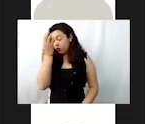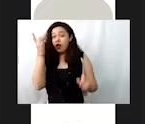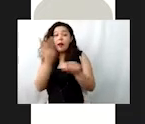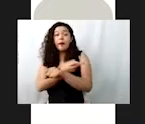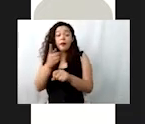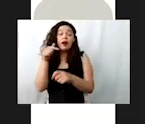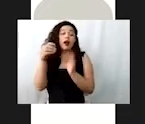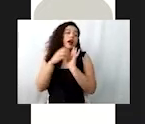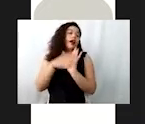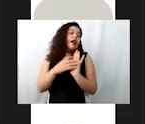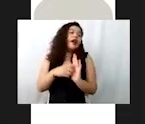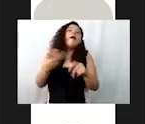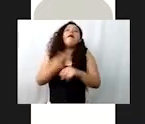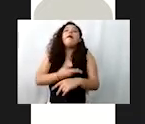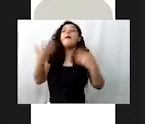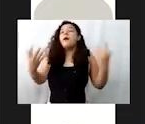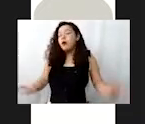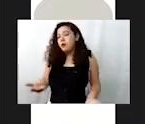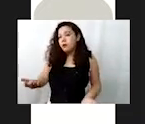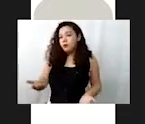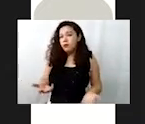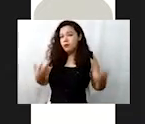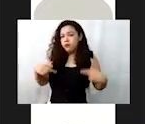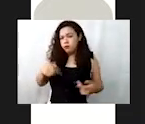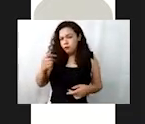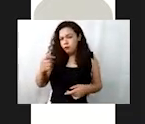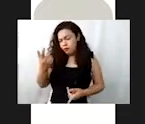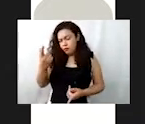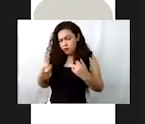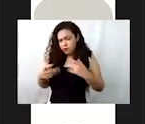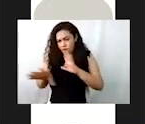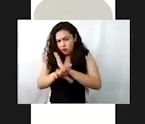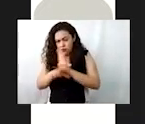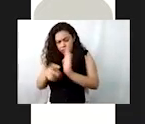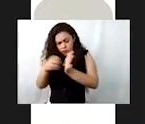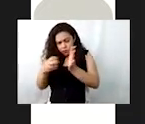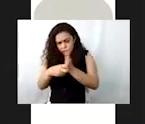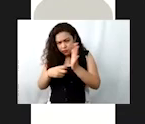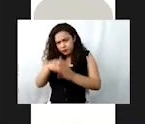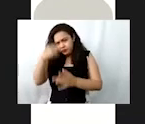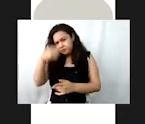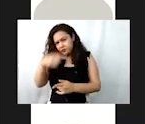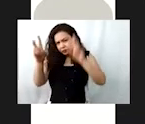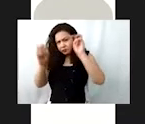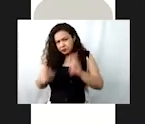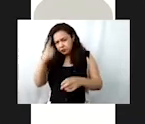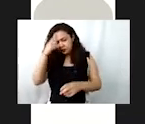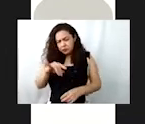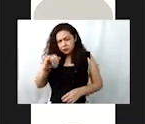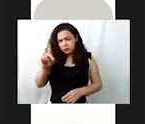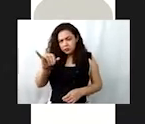la agenda. Pocas personas saben que han habido algunas modificaciones, por ejemplo, al tema de los indicadores del